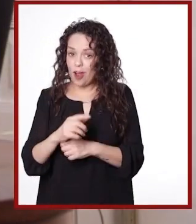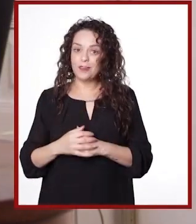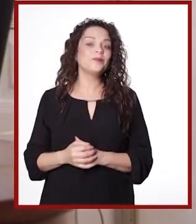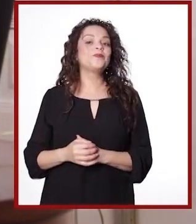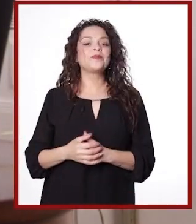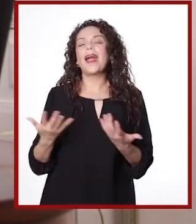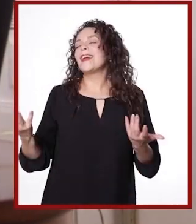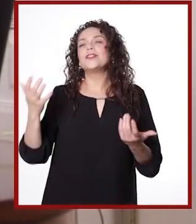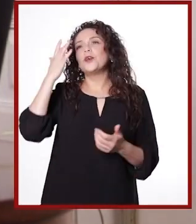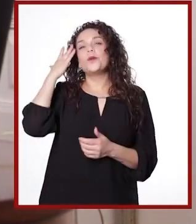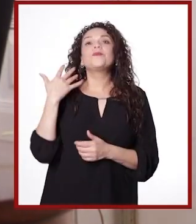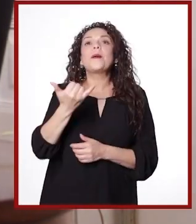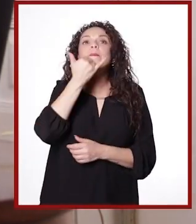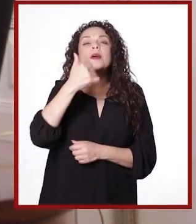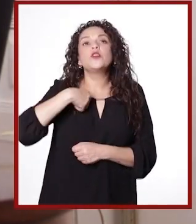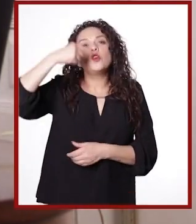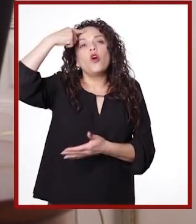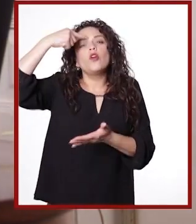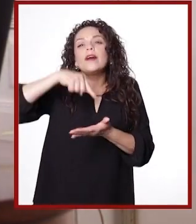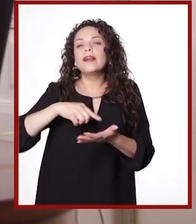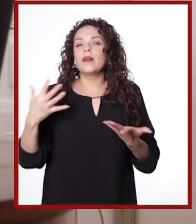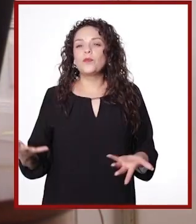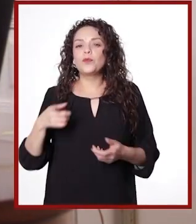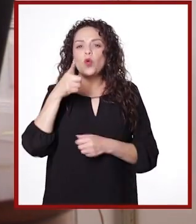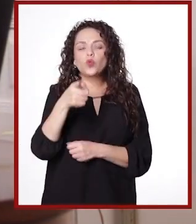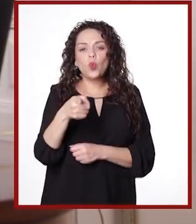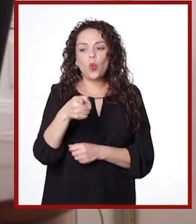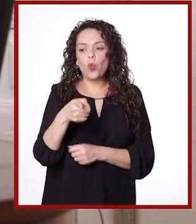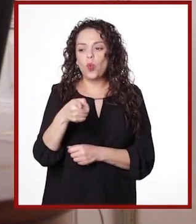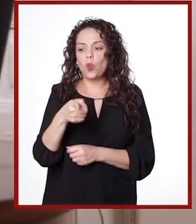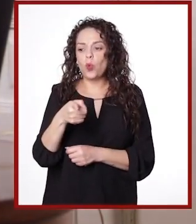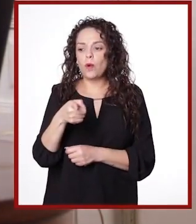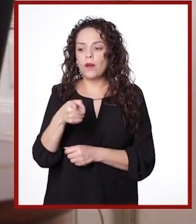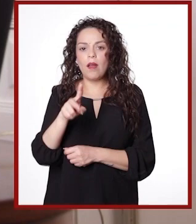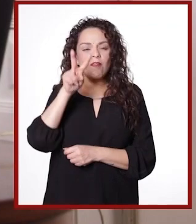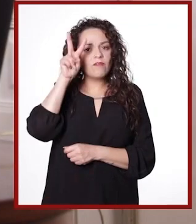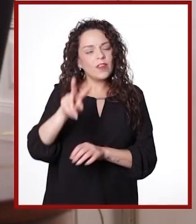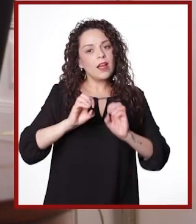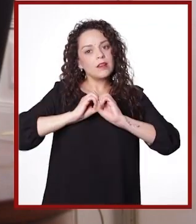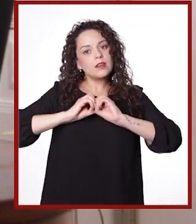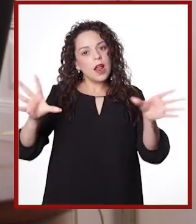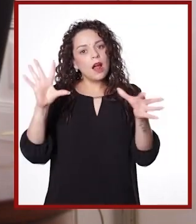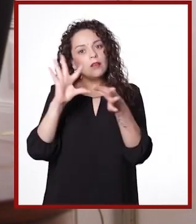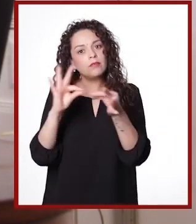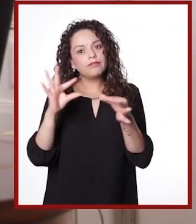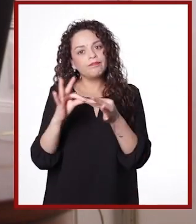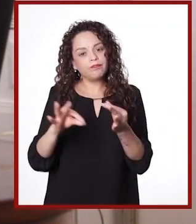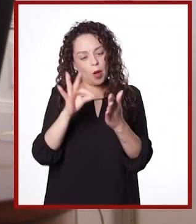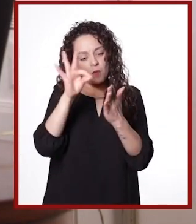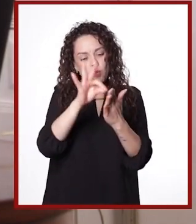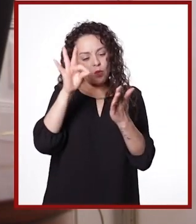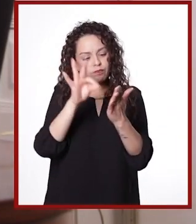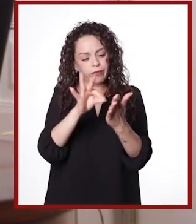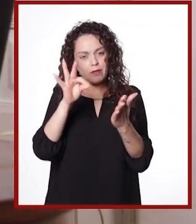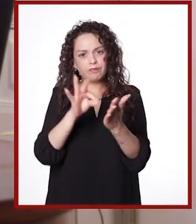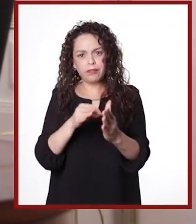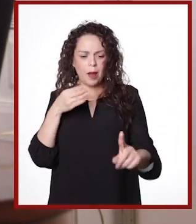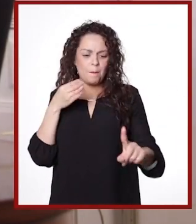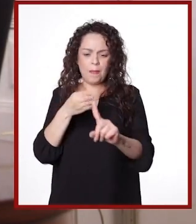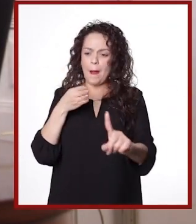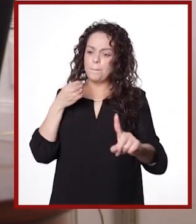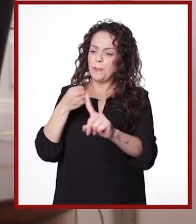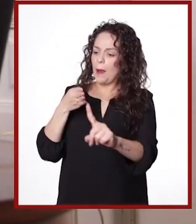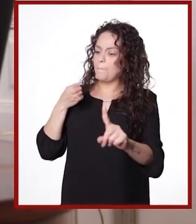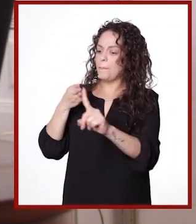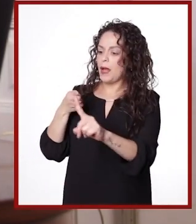que estás haciendo muy puntual y muy directo en